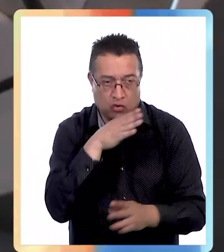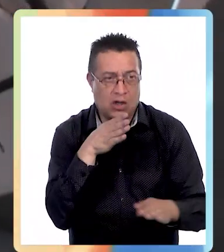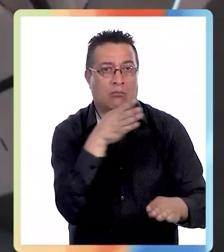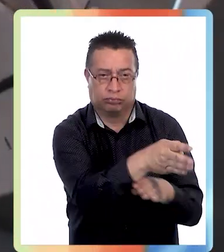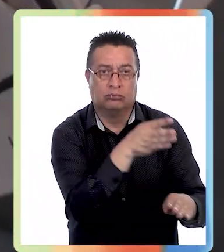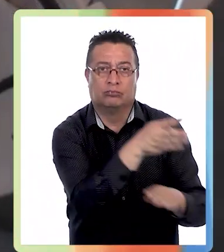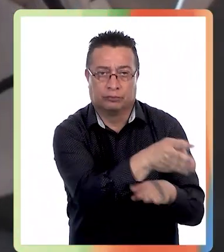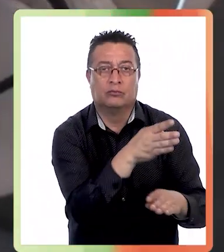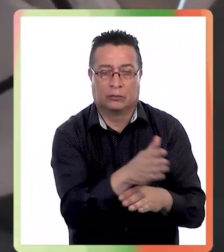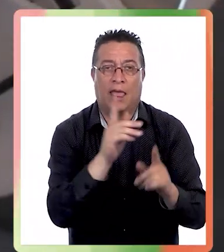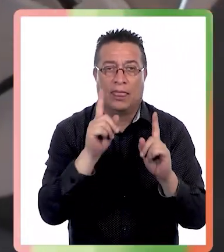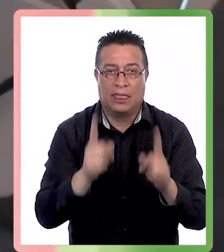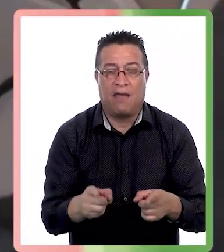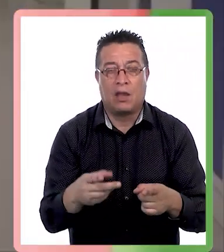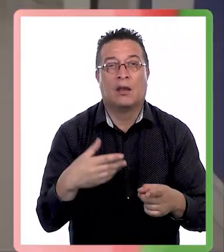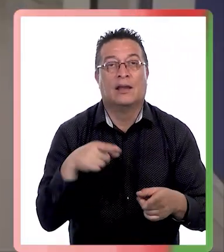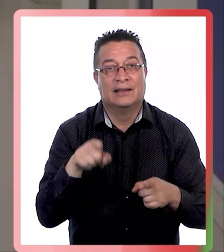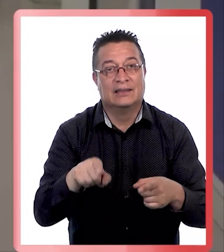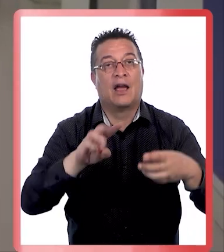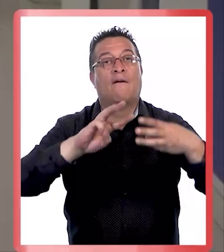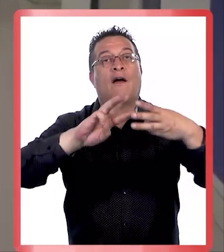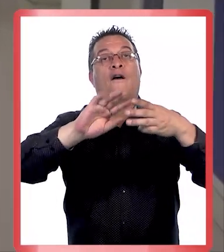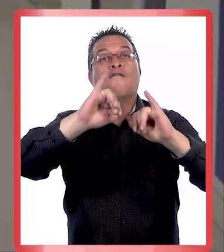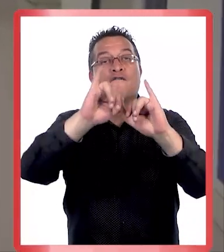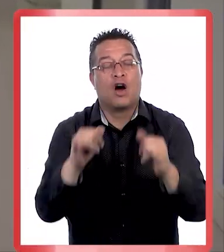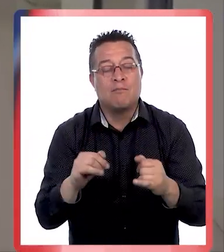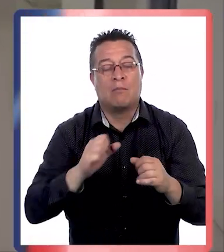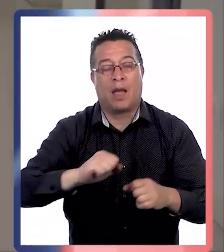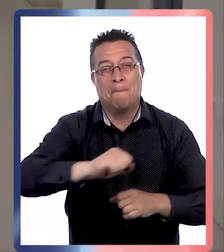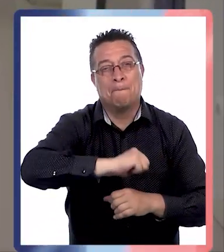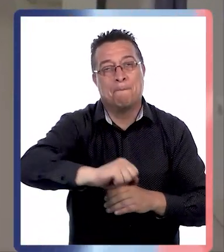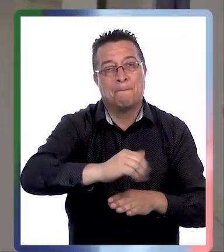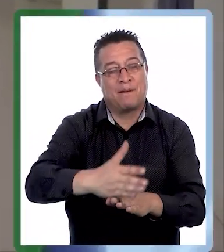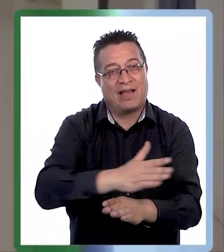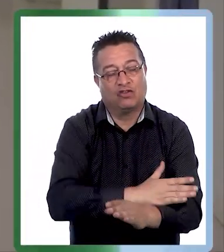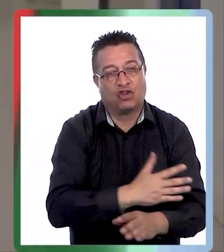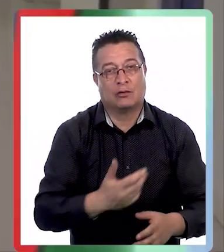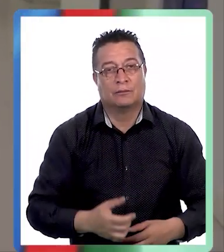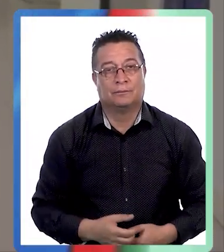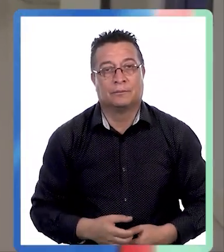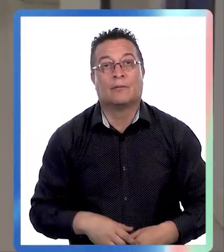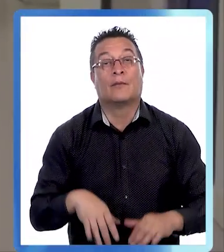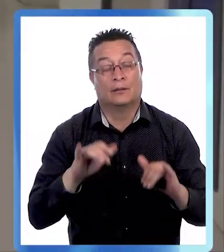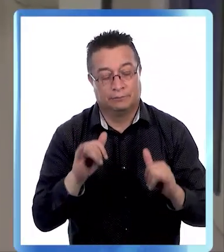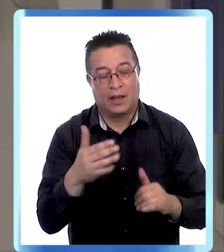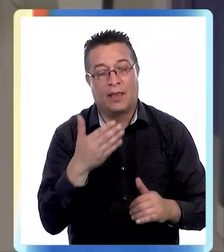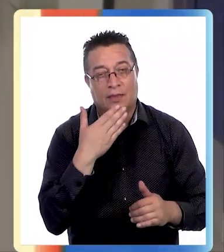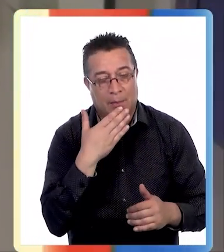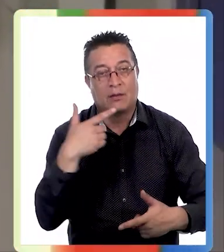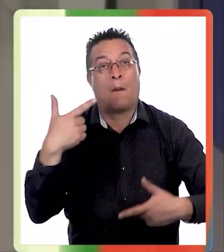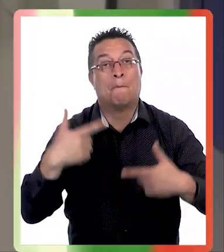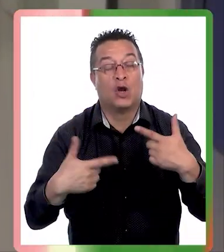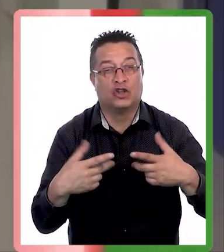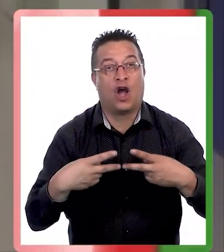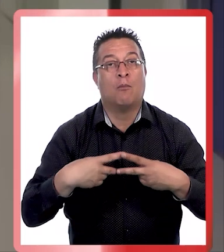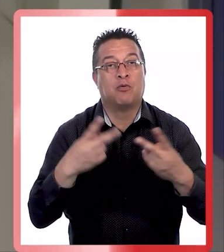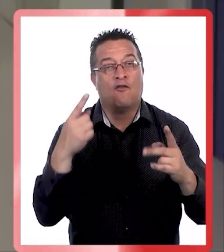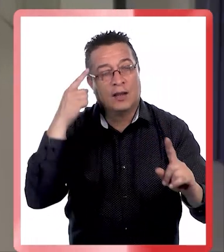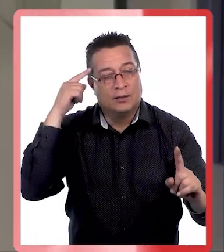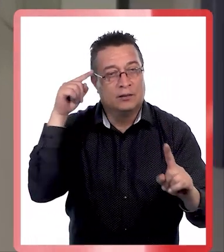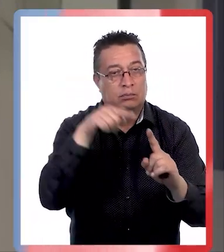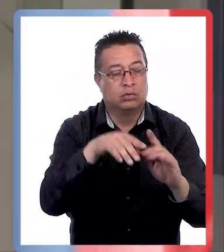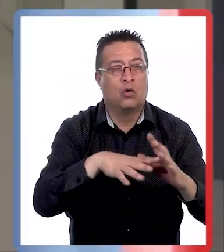realmente métodos que permiten una prevención activa. No, y que también son políticas públicas enfocadas a la alta tasa